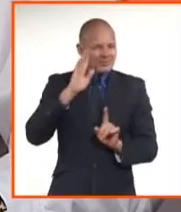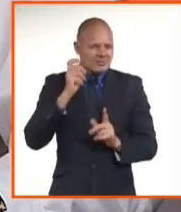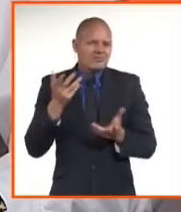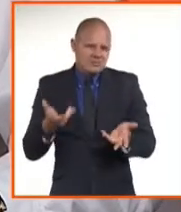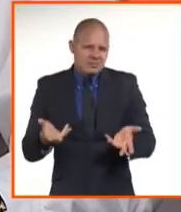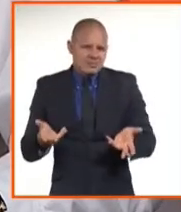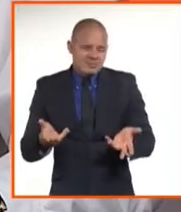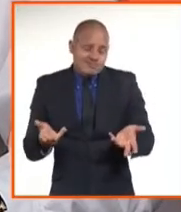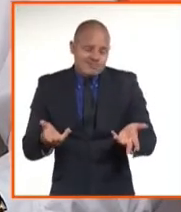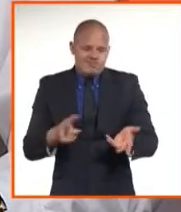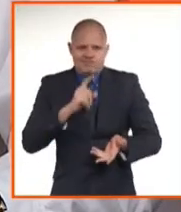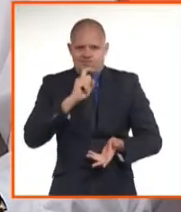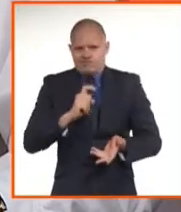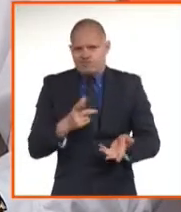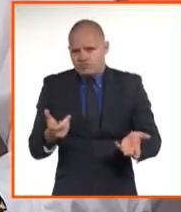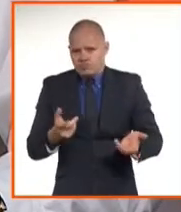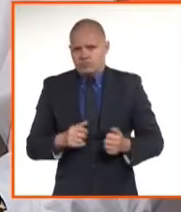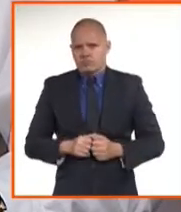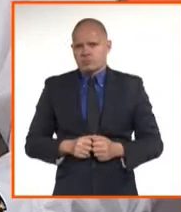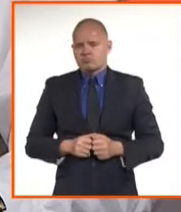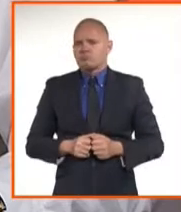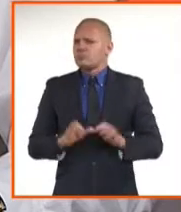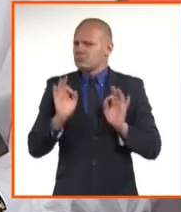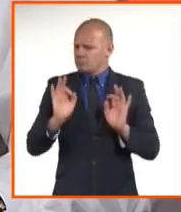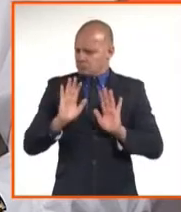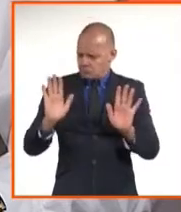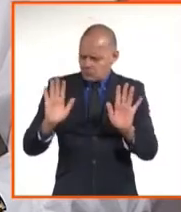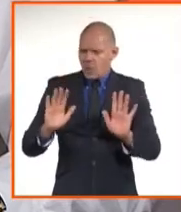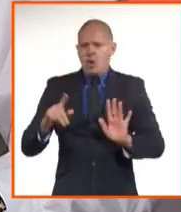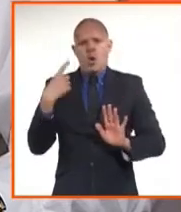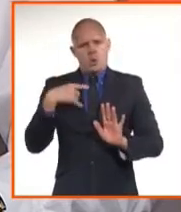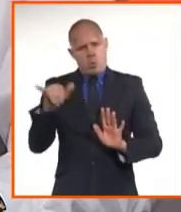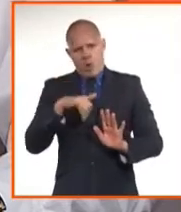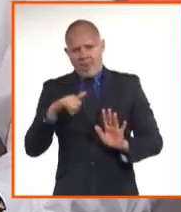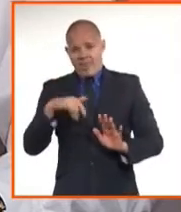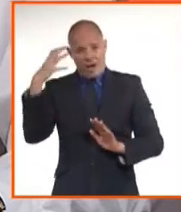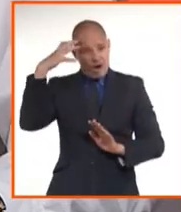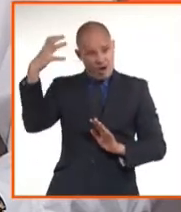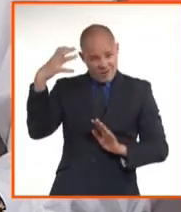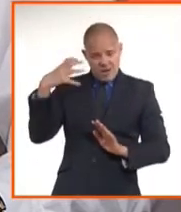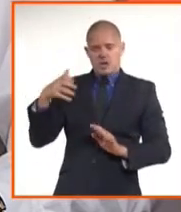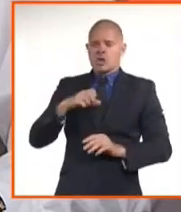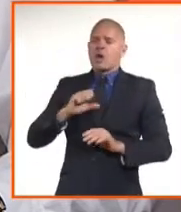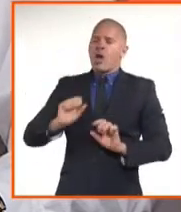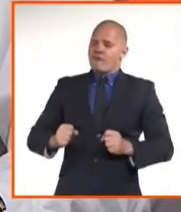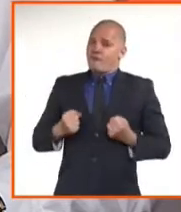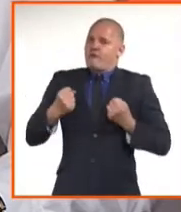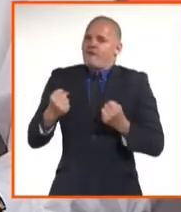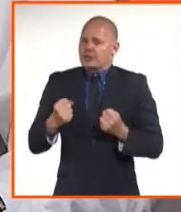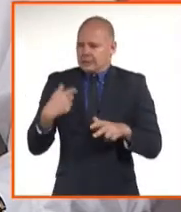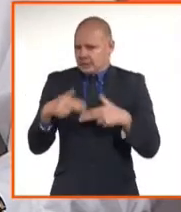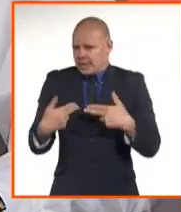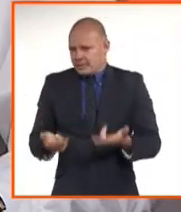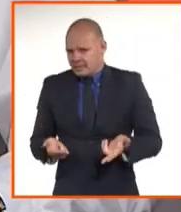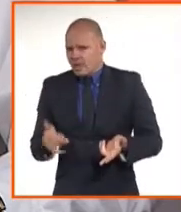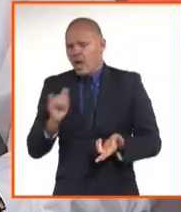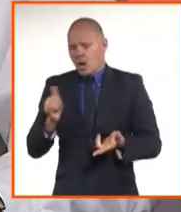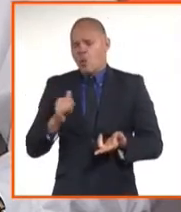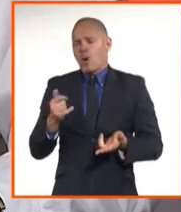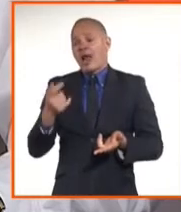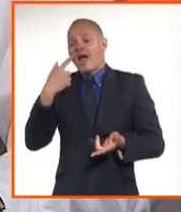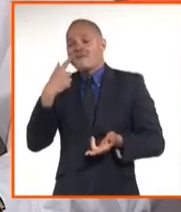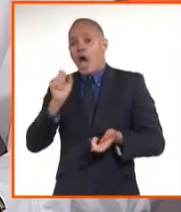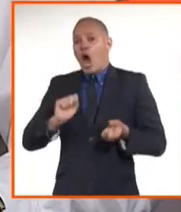que estamos enfrentando, se ha hecho un gran esfuerzo para destinar un grupo de recursos financieros que necesita la generación térmica, pero hay que decir que